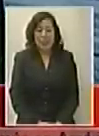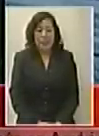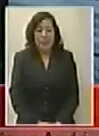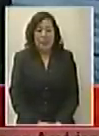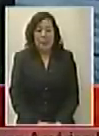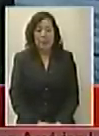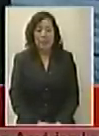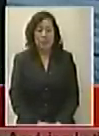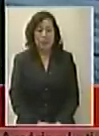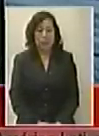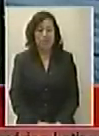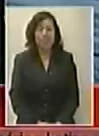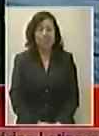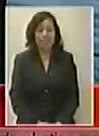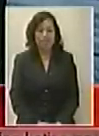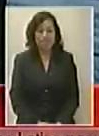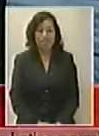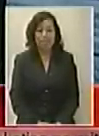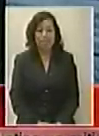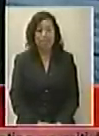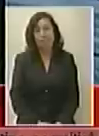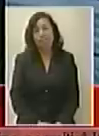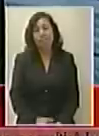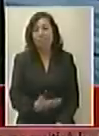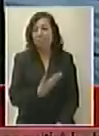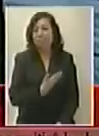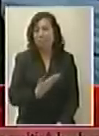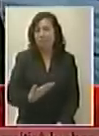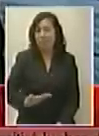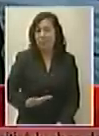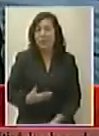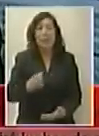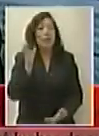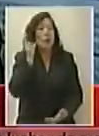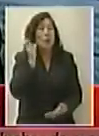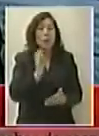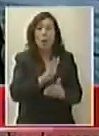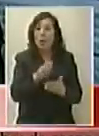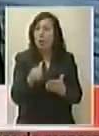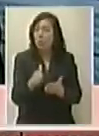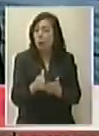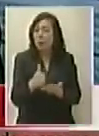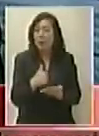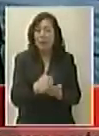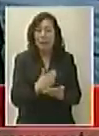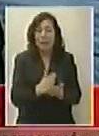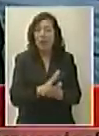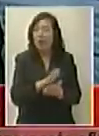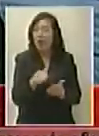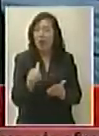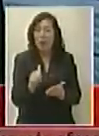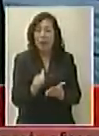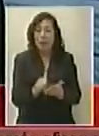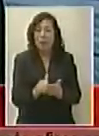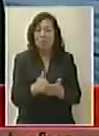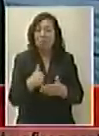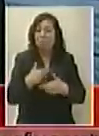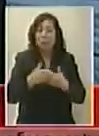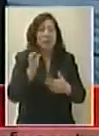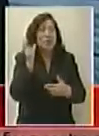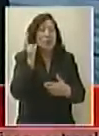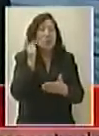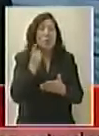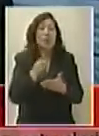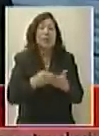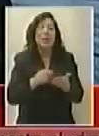Nosotros no El bueno el presidente dijo que hay que escuchar a todas las partes y se ha venido escuchando a todas las partes Es más si seguiré escuchando